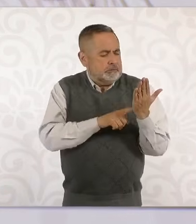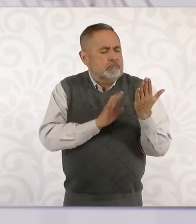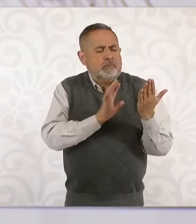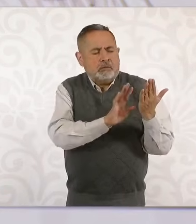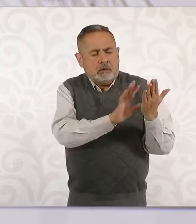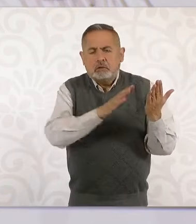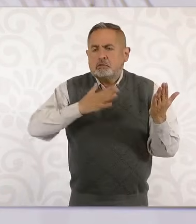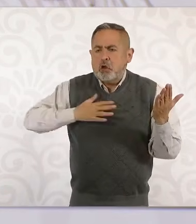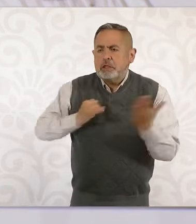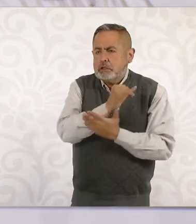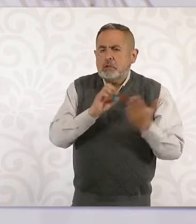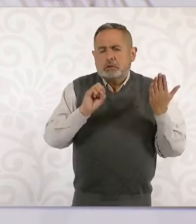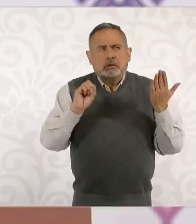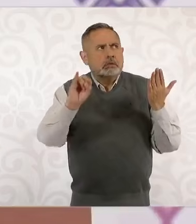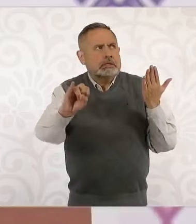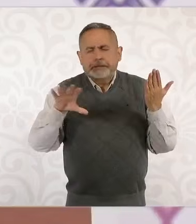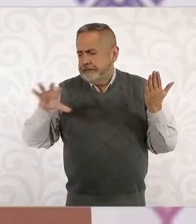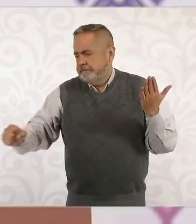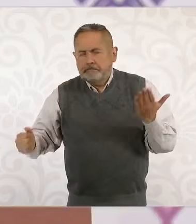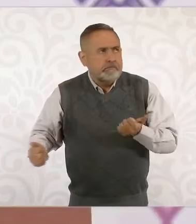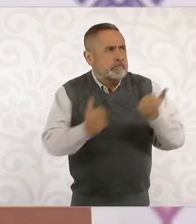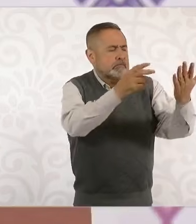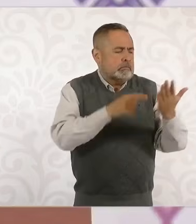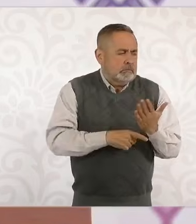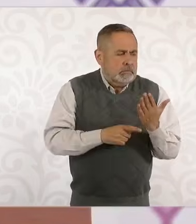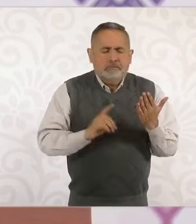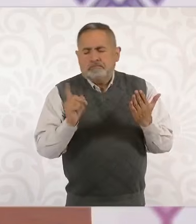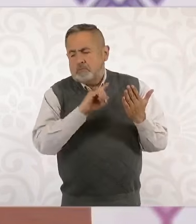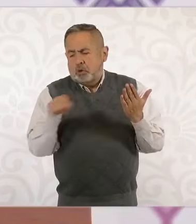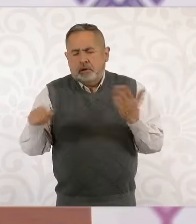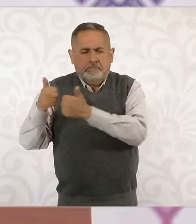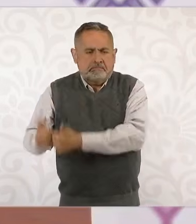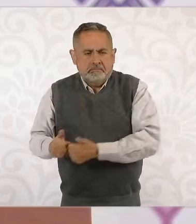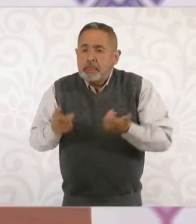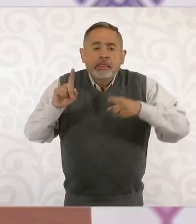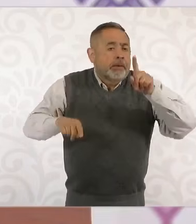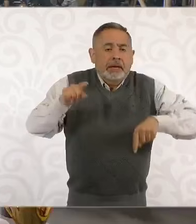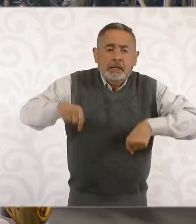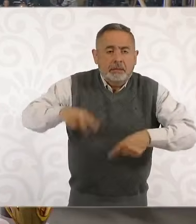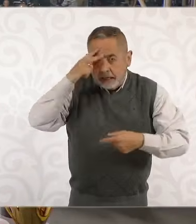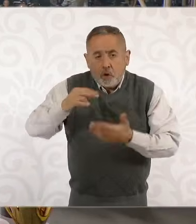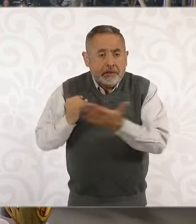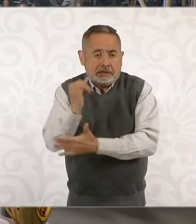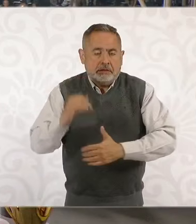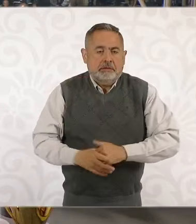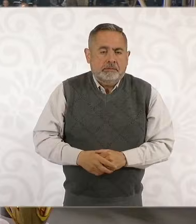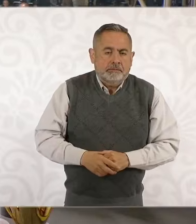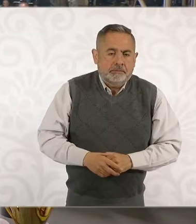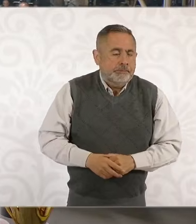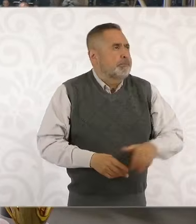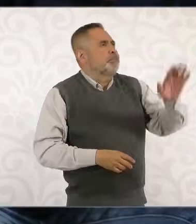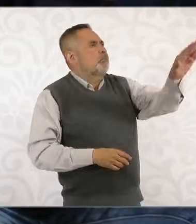decisiones soberanas a partir de la decisión si es del interés de México. Sí, y Presidenta, respecto a los efectos